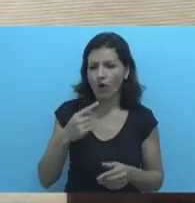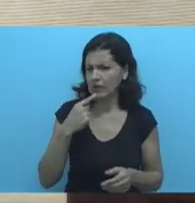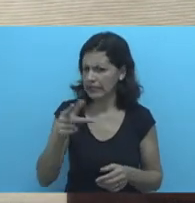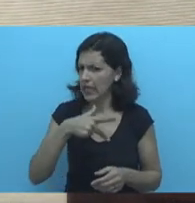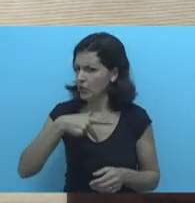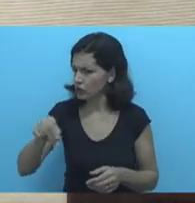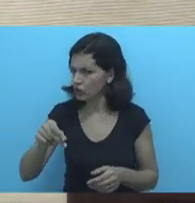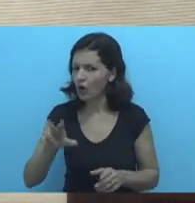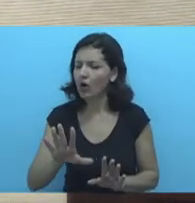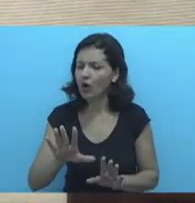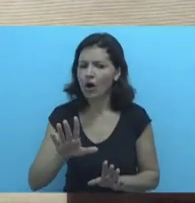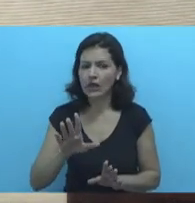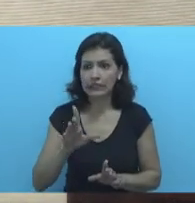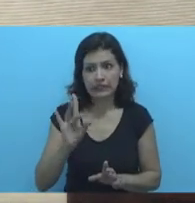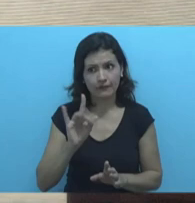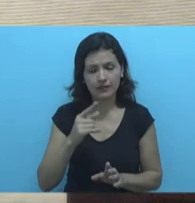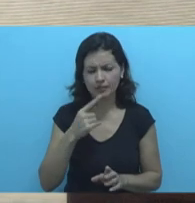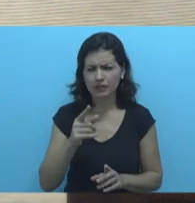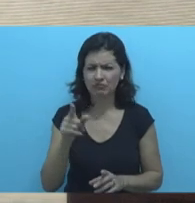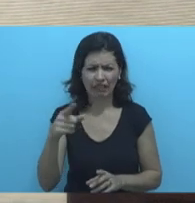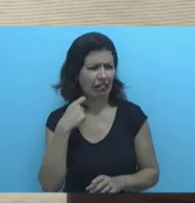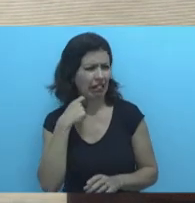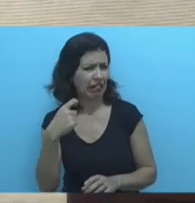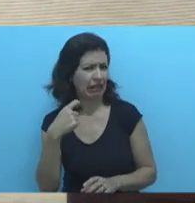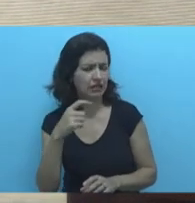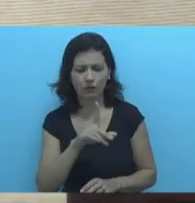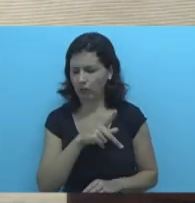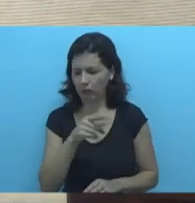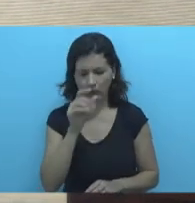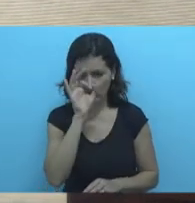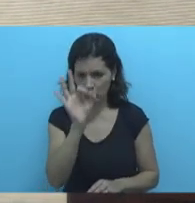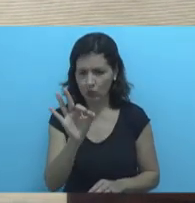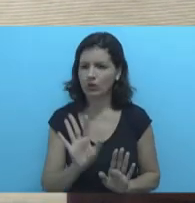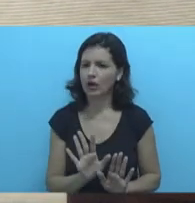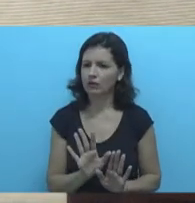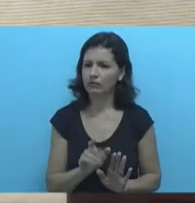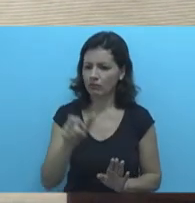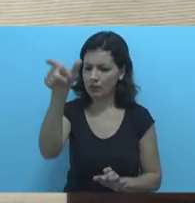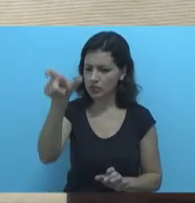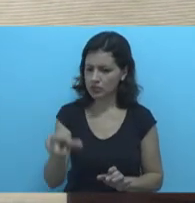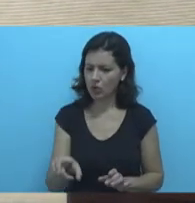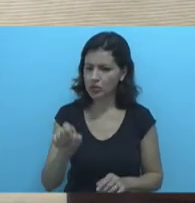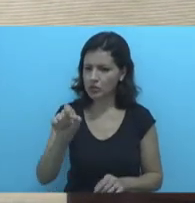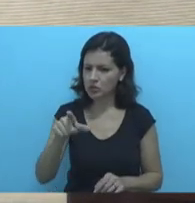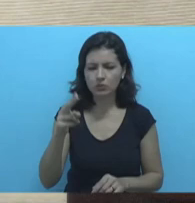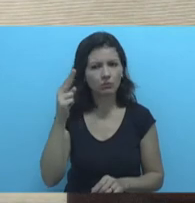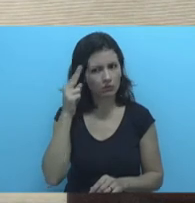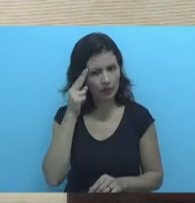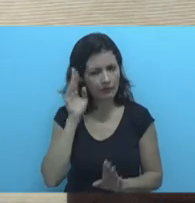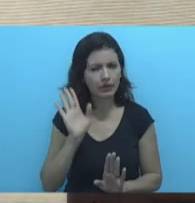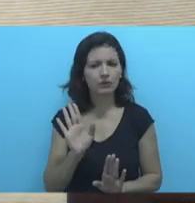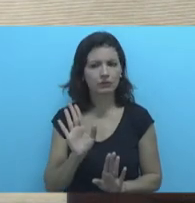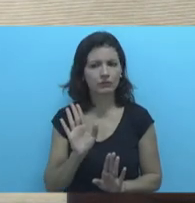Nunca gritaba, es cierto lo que decía Maxi, nunca tuvo necesidad. Expresaba autoridad por sí mismo, por la convicción de lo